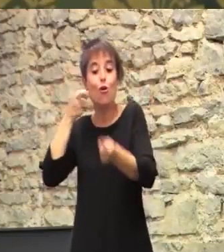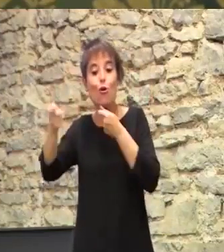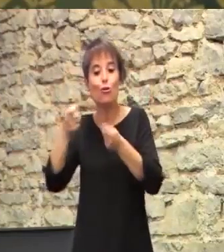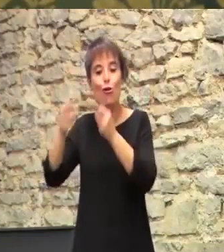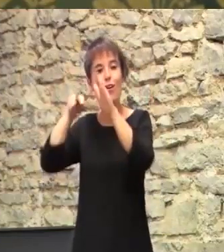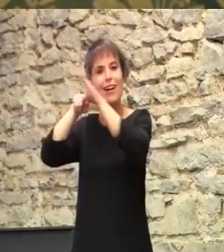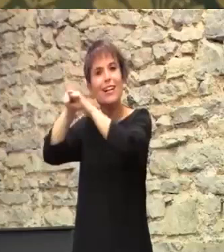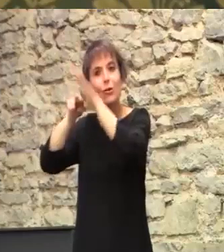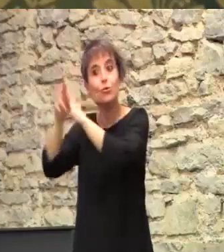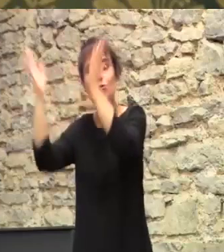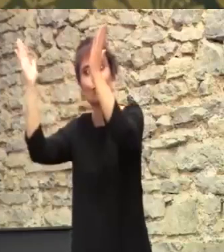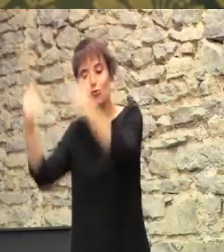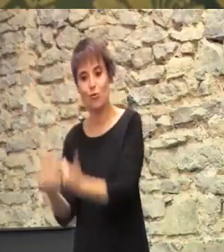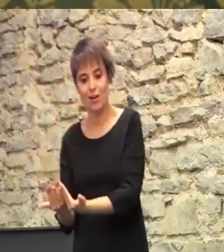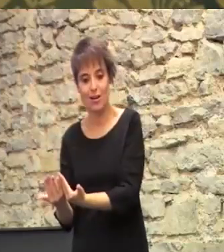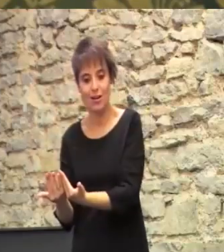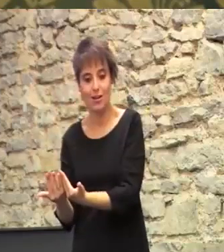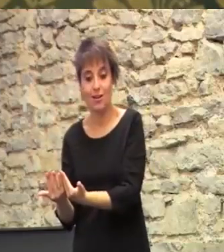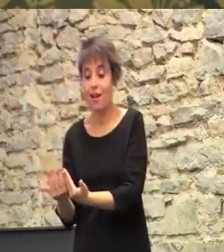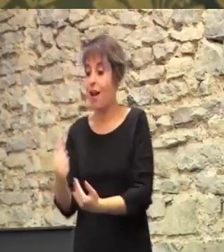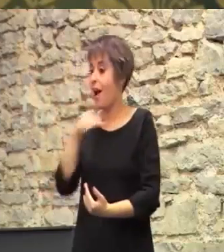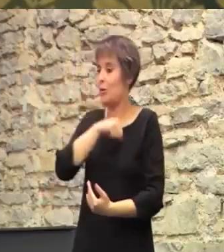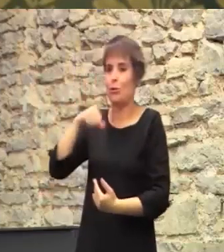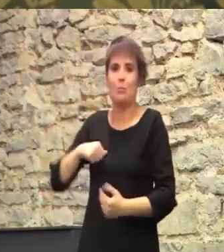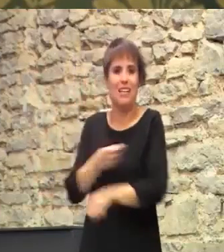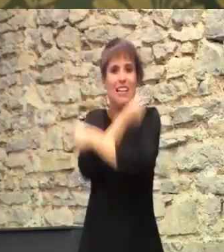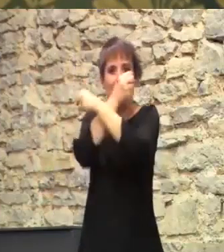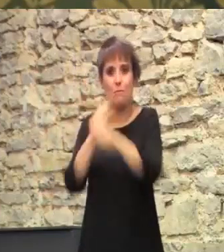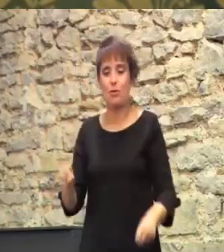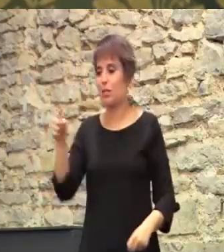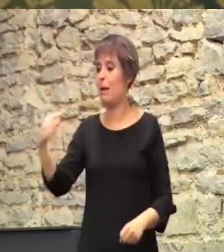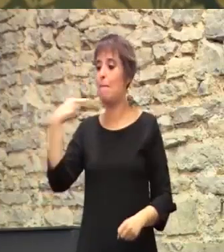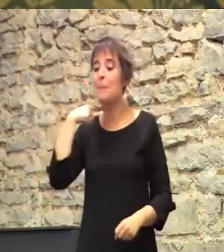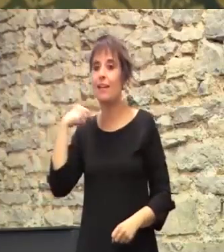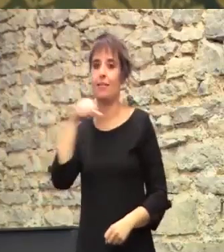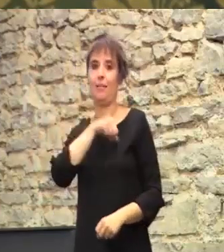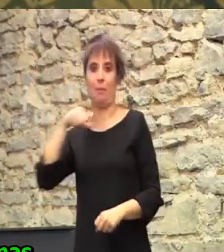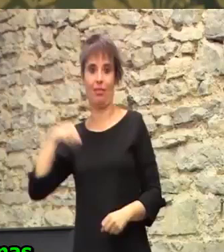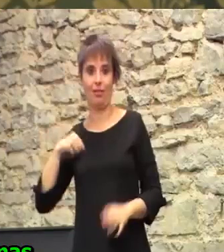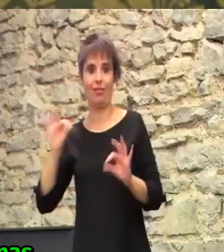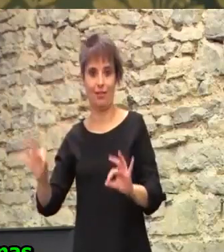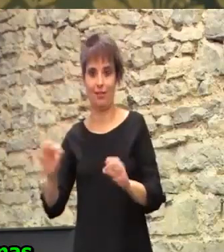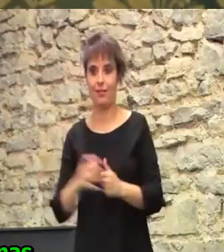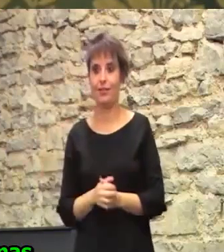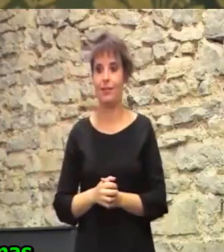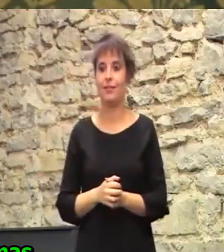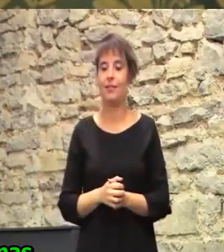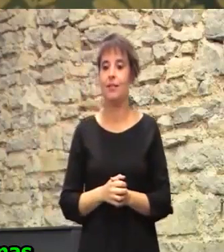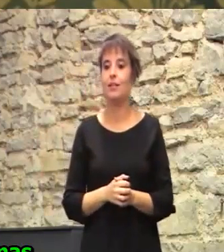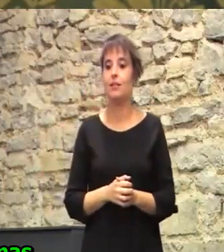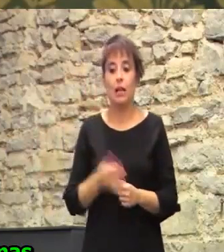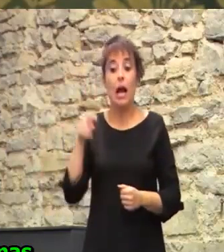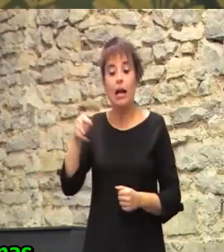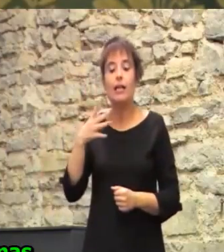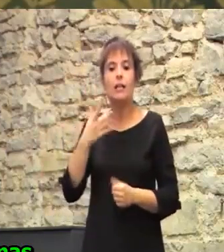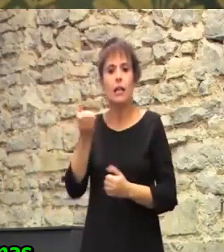recursos pues no hay autonomía que valga ahí se pierde la independencia y claro se puede ver en